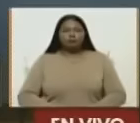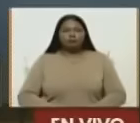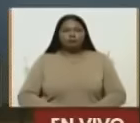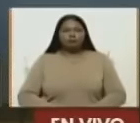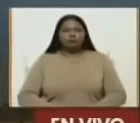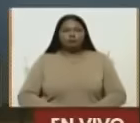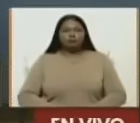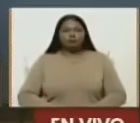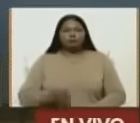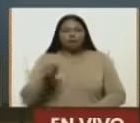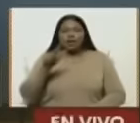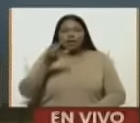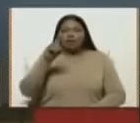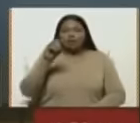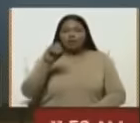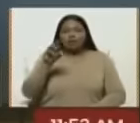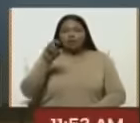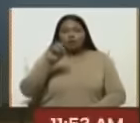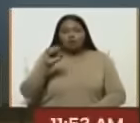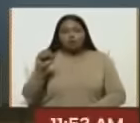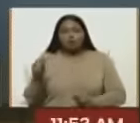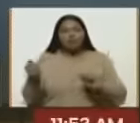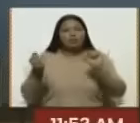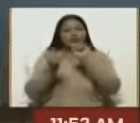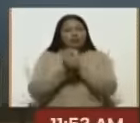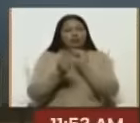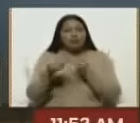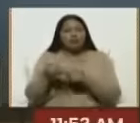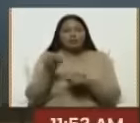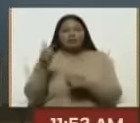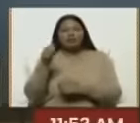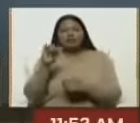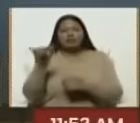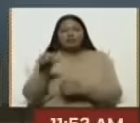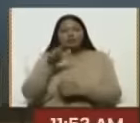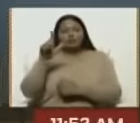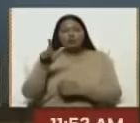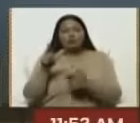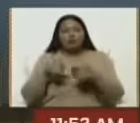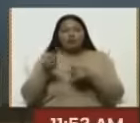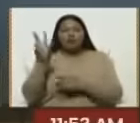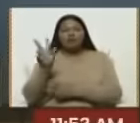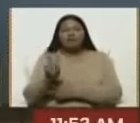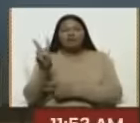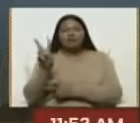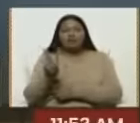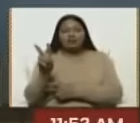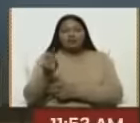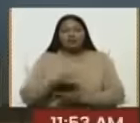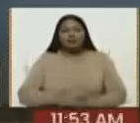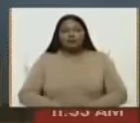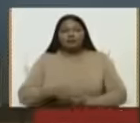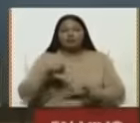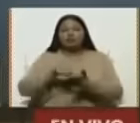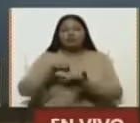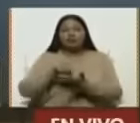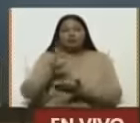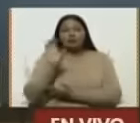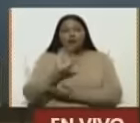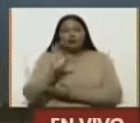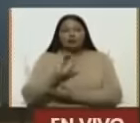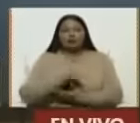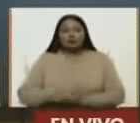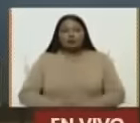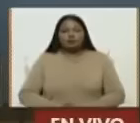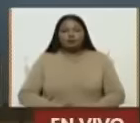Aldo Rosso Vargas fue detenido este 10 de julio en El Valle, en la ciudad de Caracas,